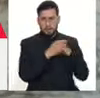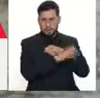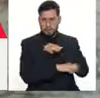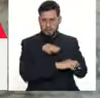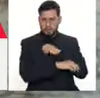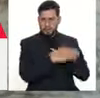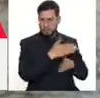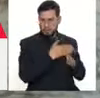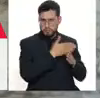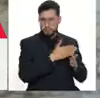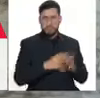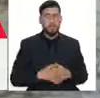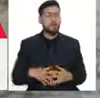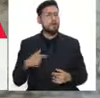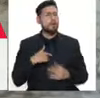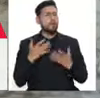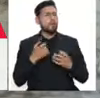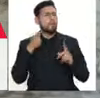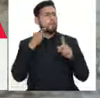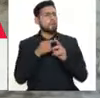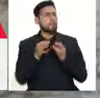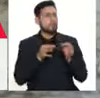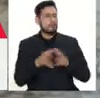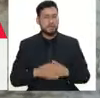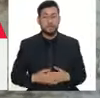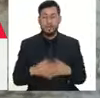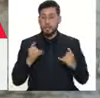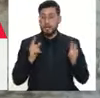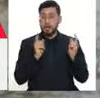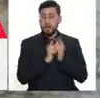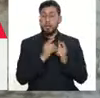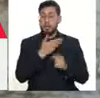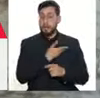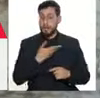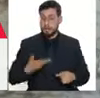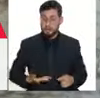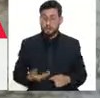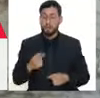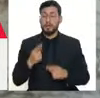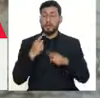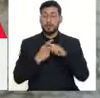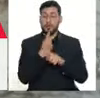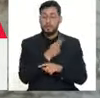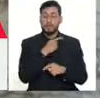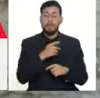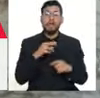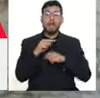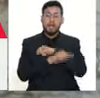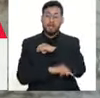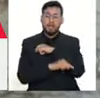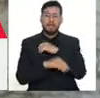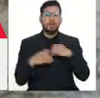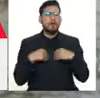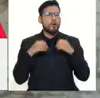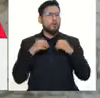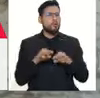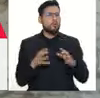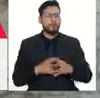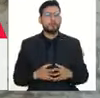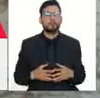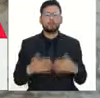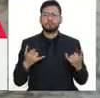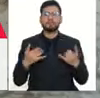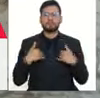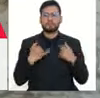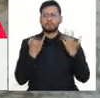países. Me gustaría destacar que en este encuentro presidencial y 15º Gabinete Binacional tuvimos la oportunidad de